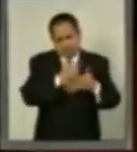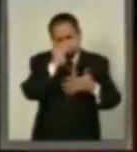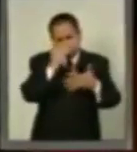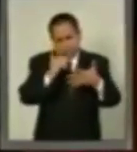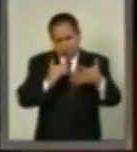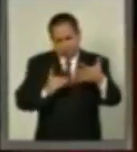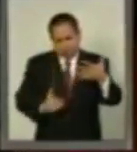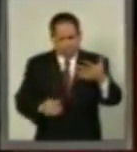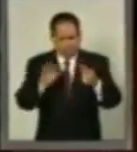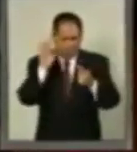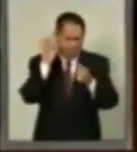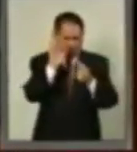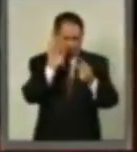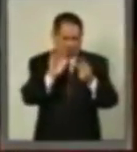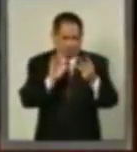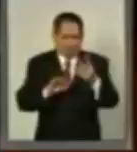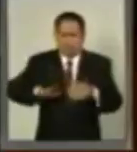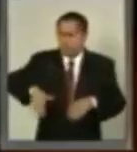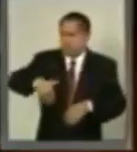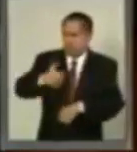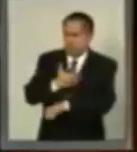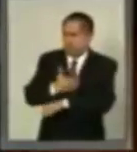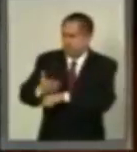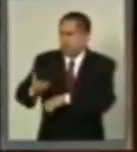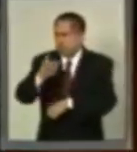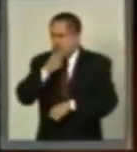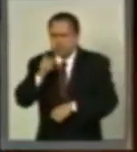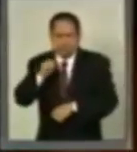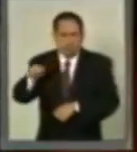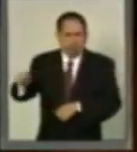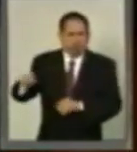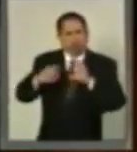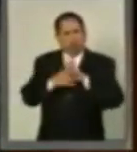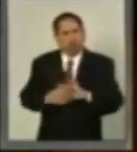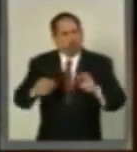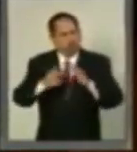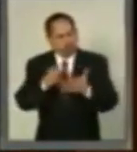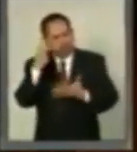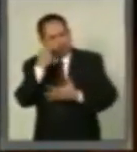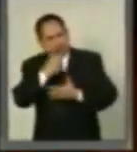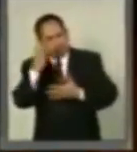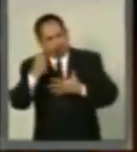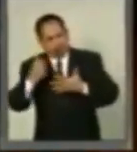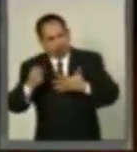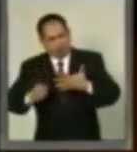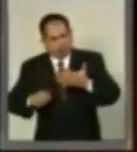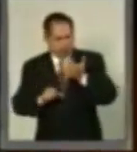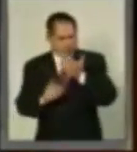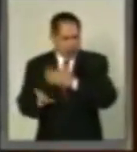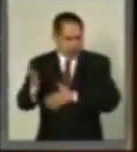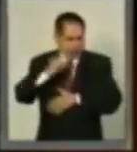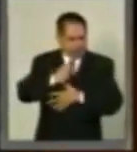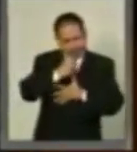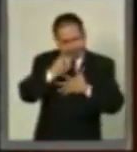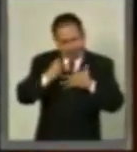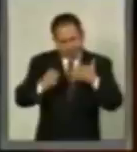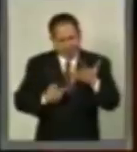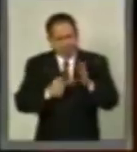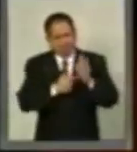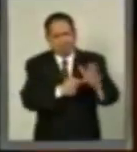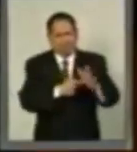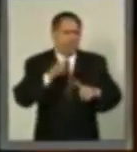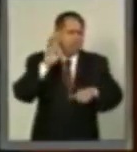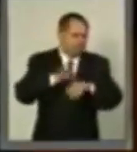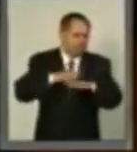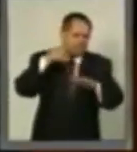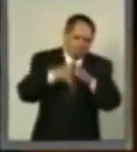hechos puntuales y concretos que mis compañeras y compañeros han enlistado a lo largo de esta comparecencia. Pero hay muchos